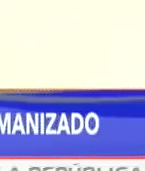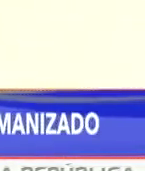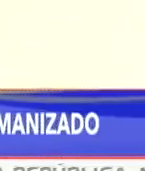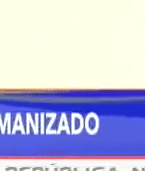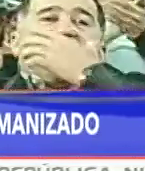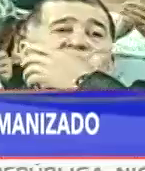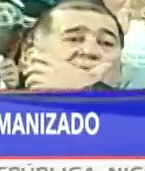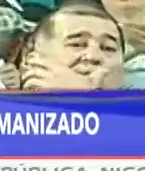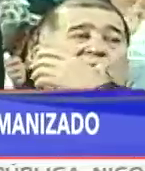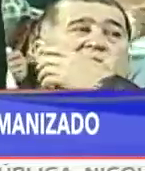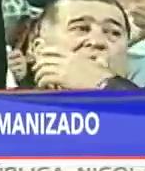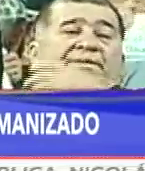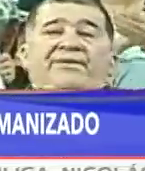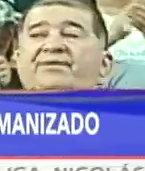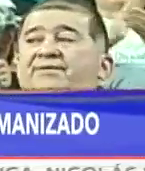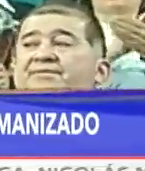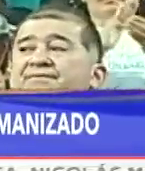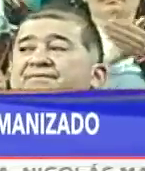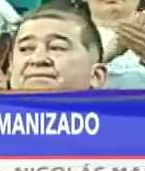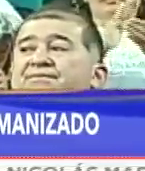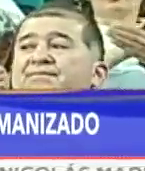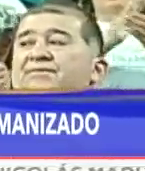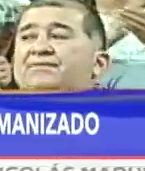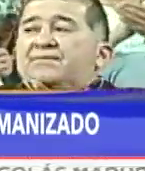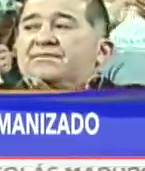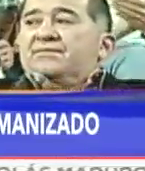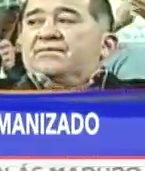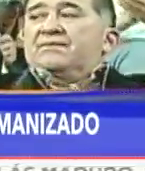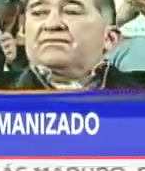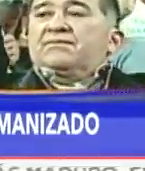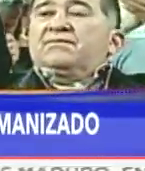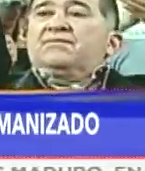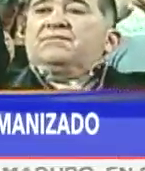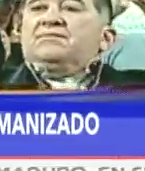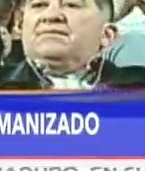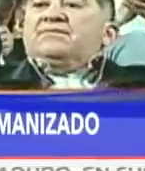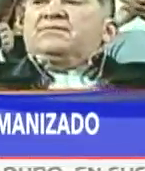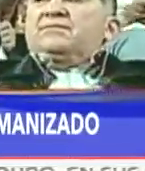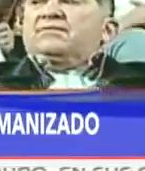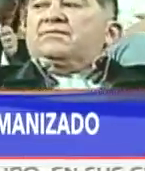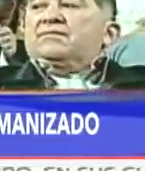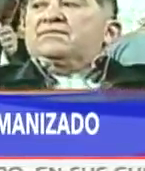Y cada una de esas mujeres